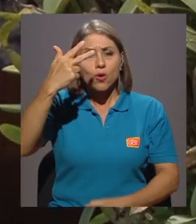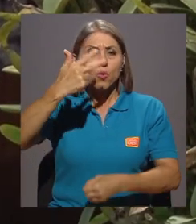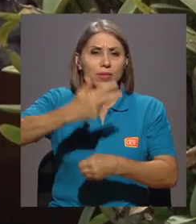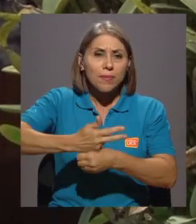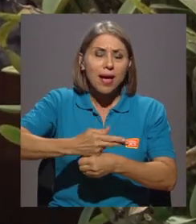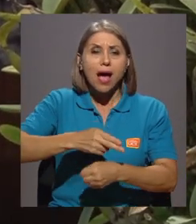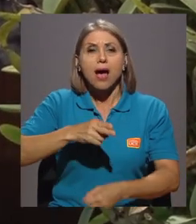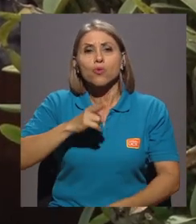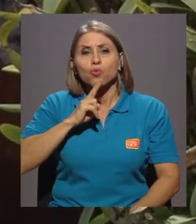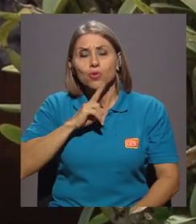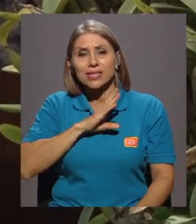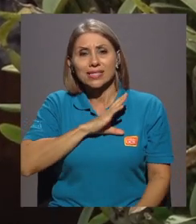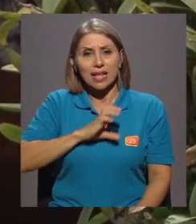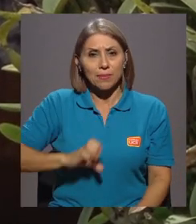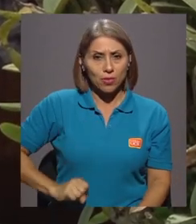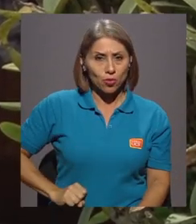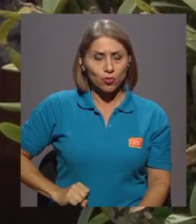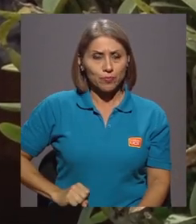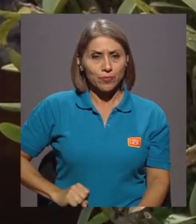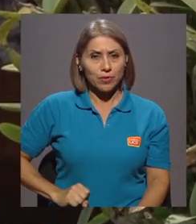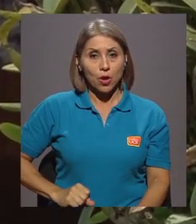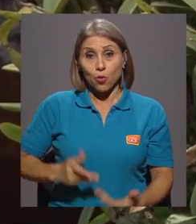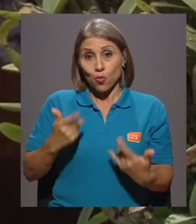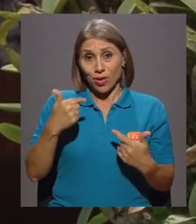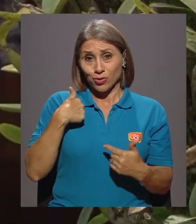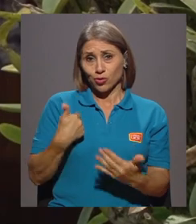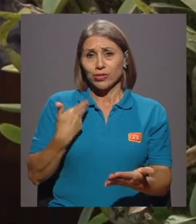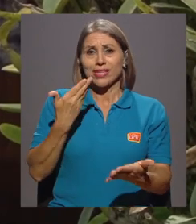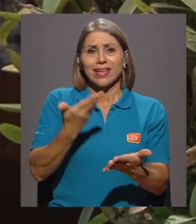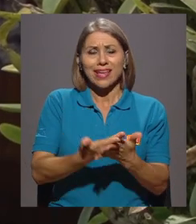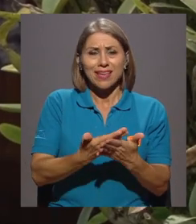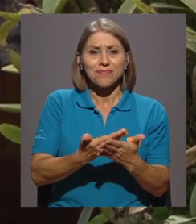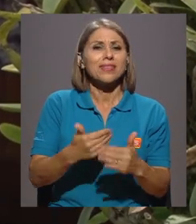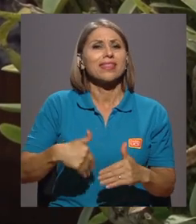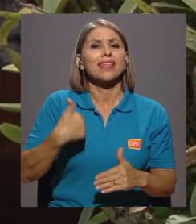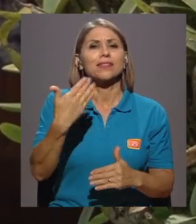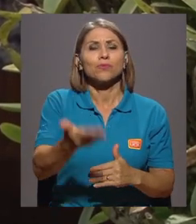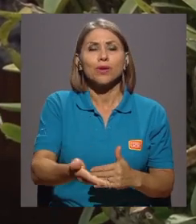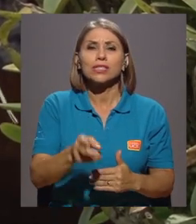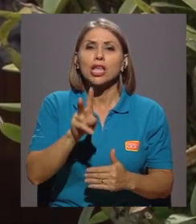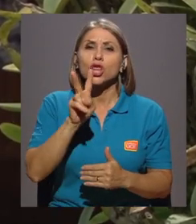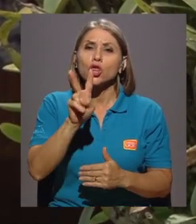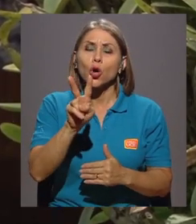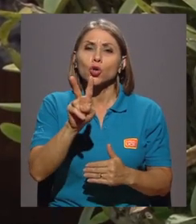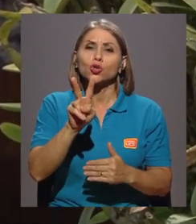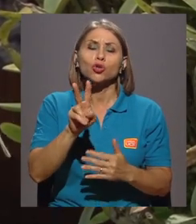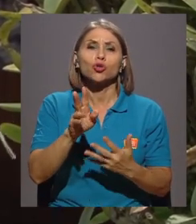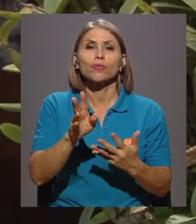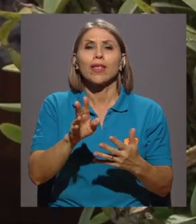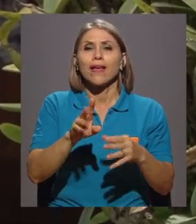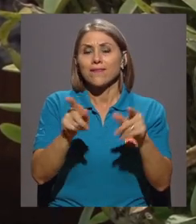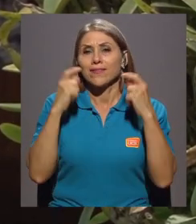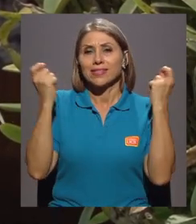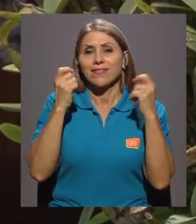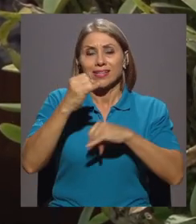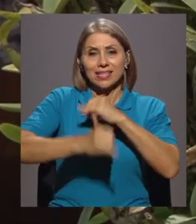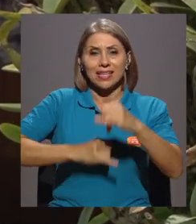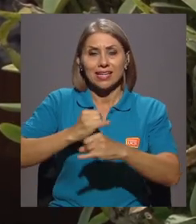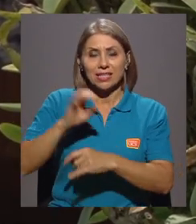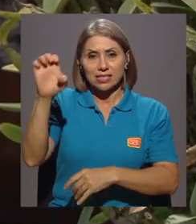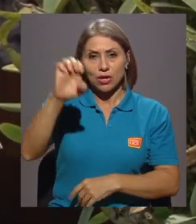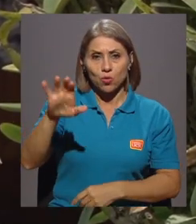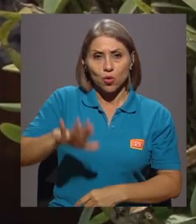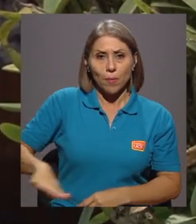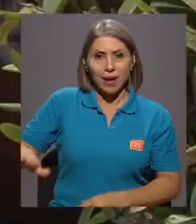Guatemala, Honduras, El Salvador. Después de mi llegada tuvimos la gran oportunidad de participar en 2 festivales internacionales en Europa,